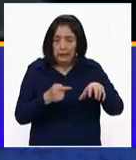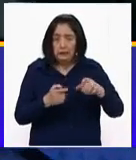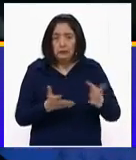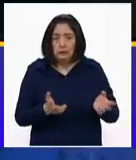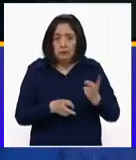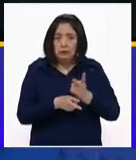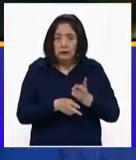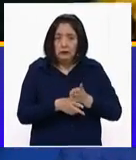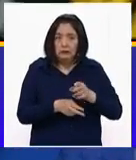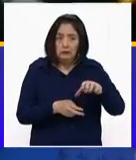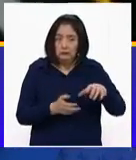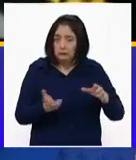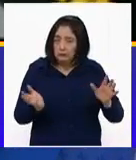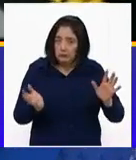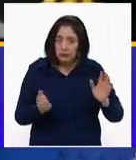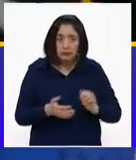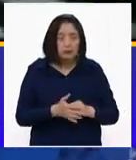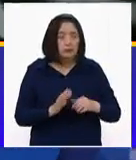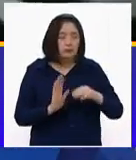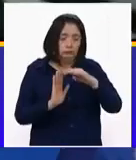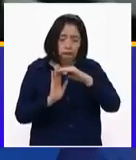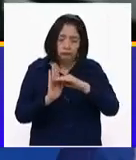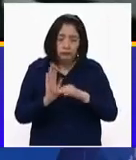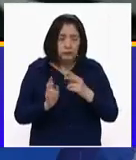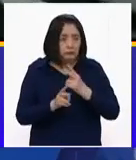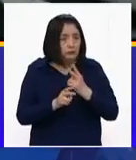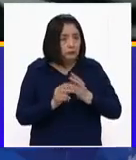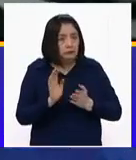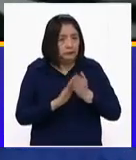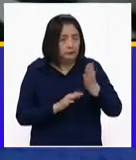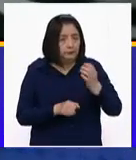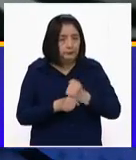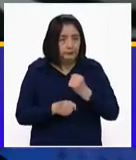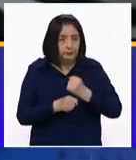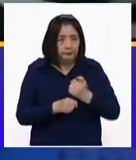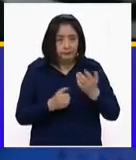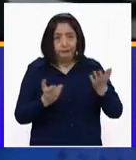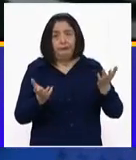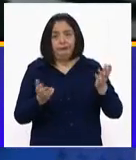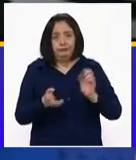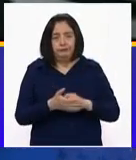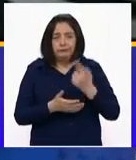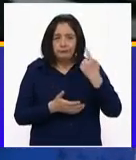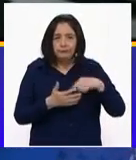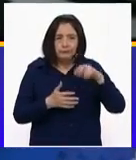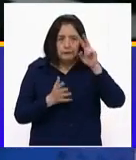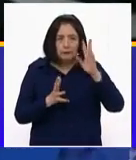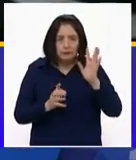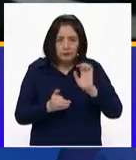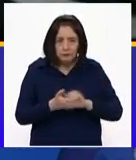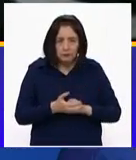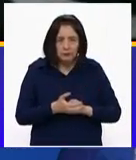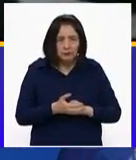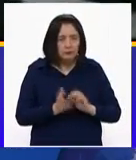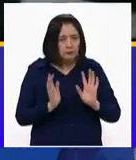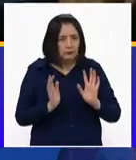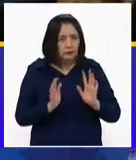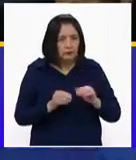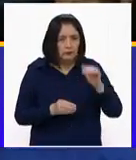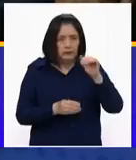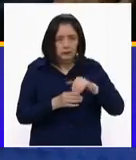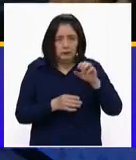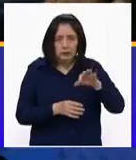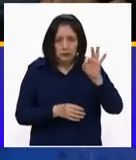tendrías que guardar todos, pues, los protocolos para ir a trabajar, que es para lo que los peruanos, los arequipeños, han votado por